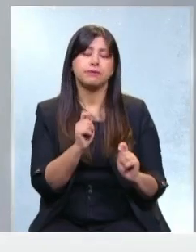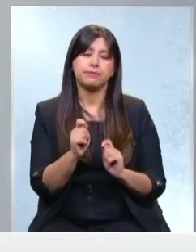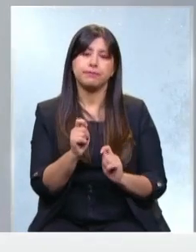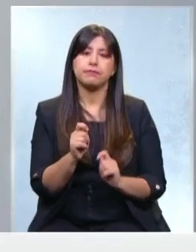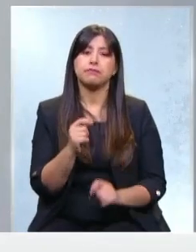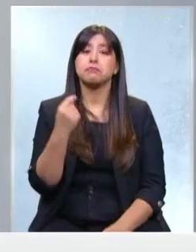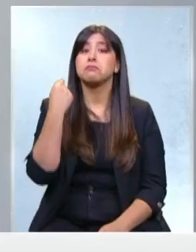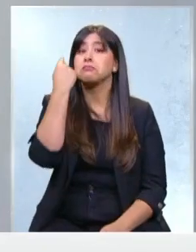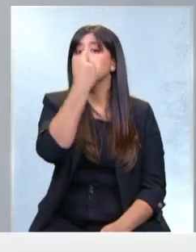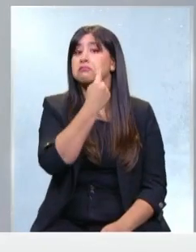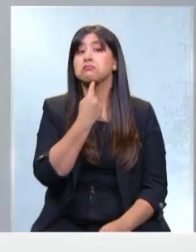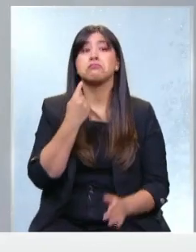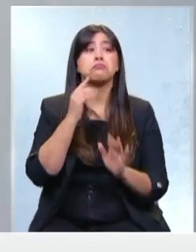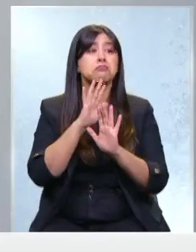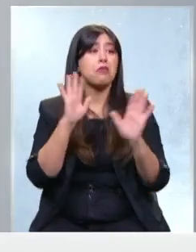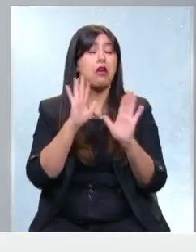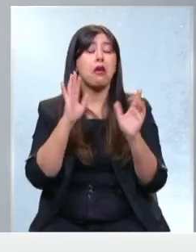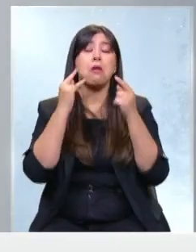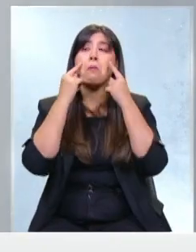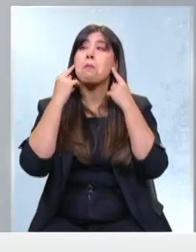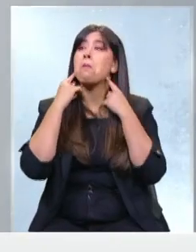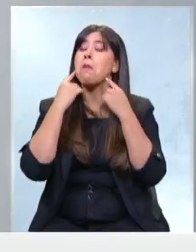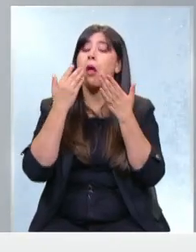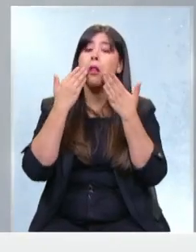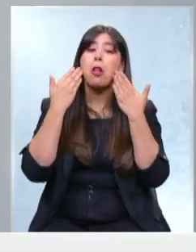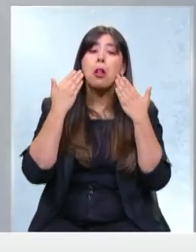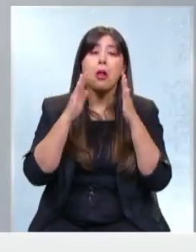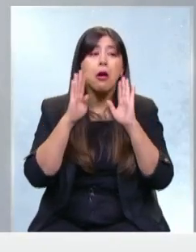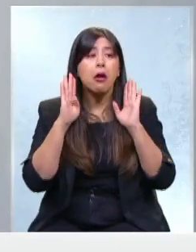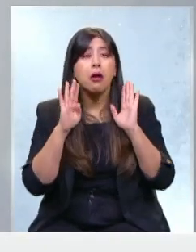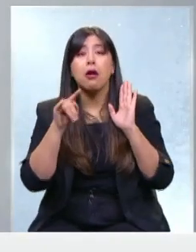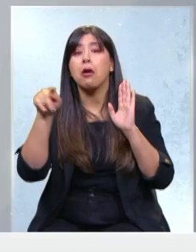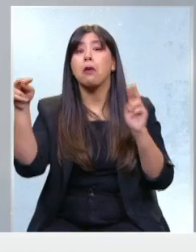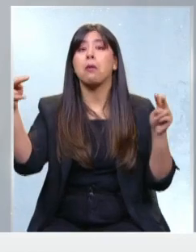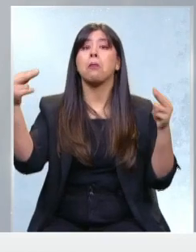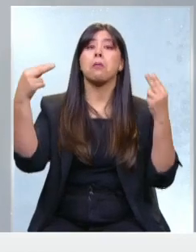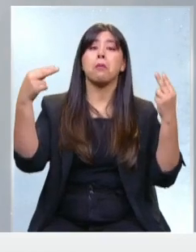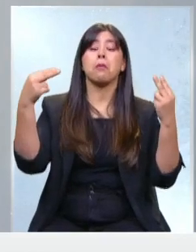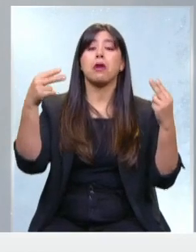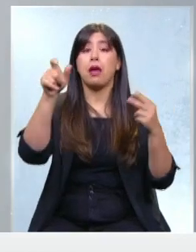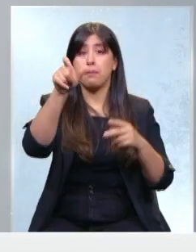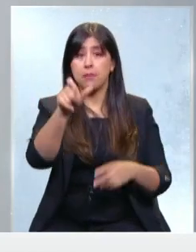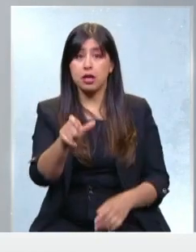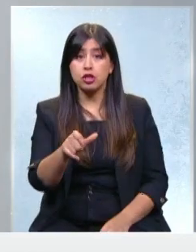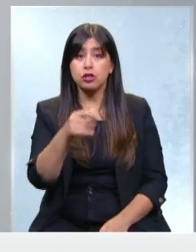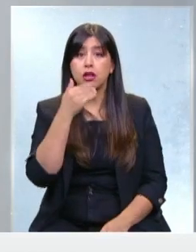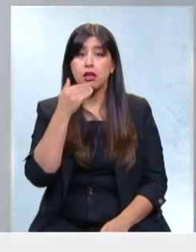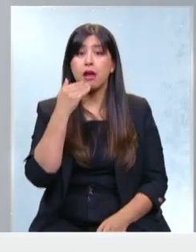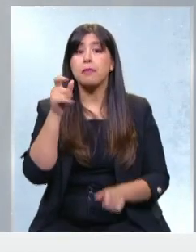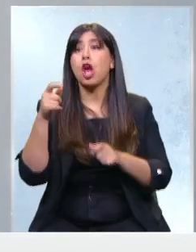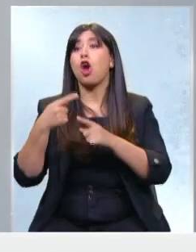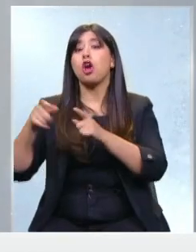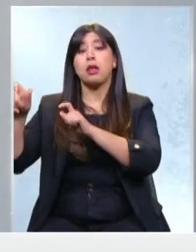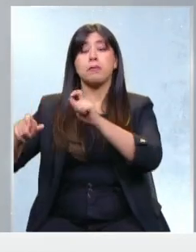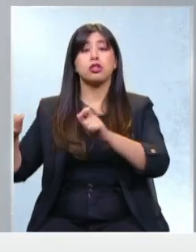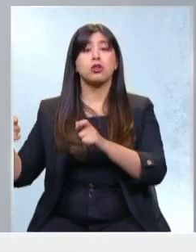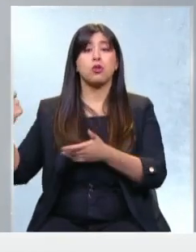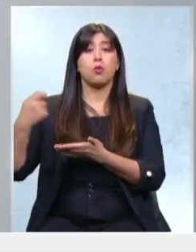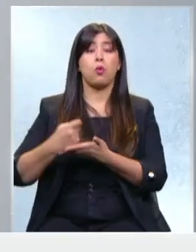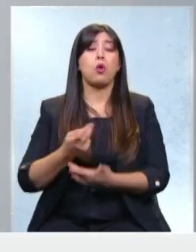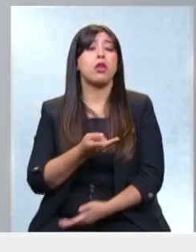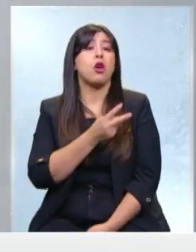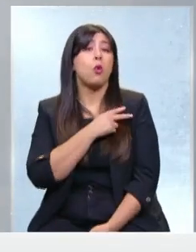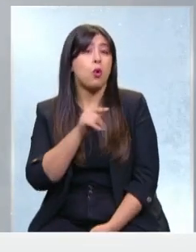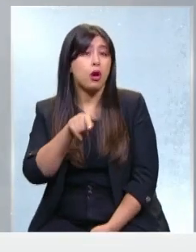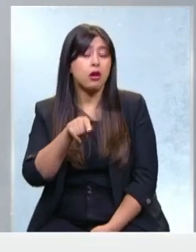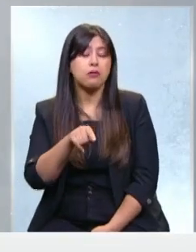a rostro totalmente descubierto, a vista y paciencia del dueño y clientes. Este sujeto